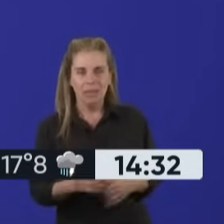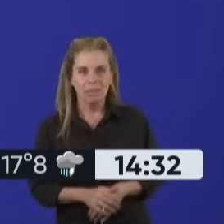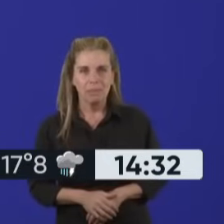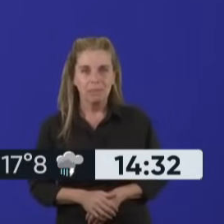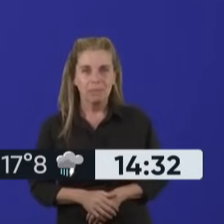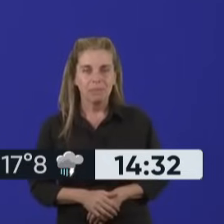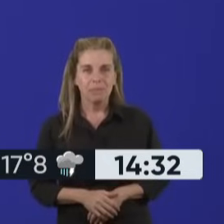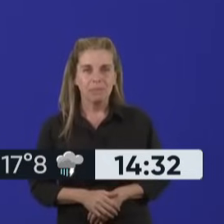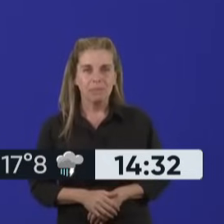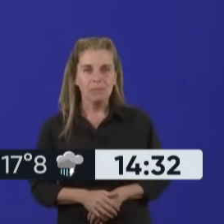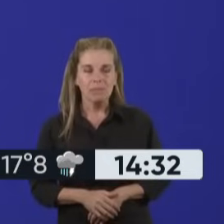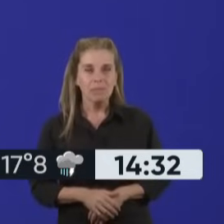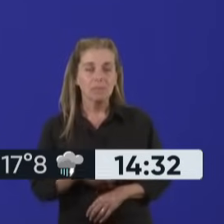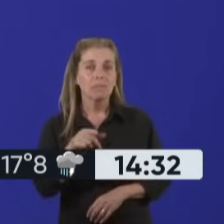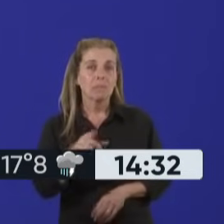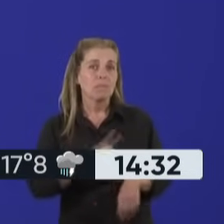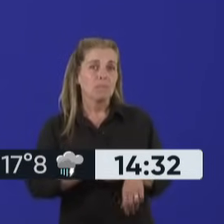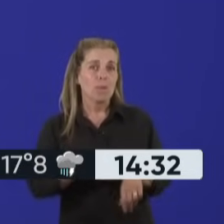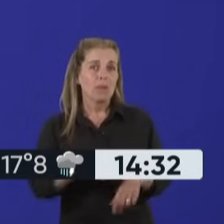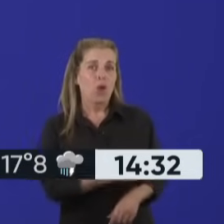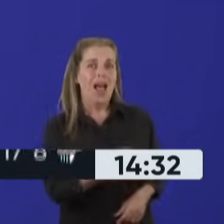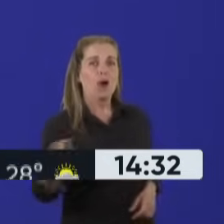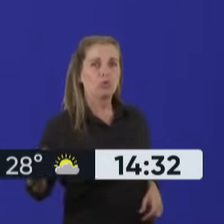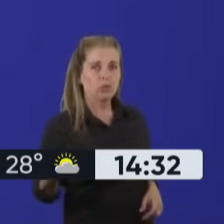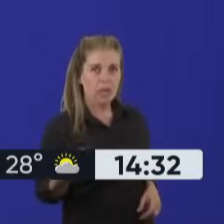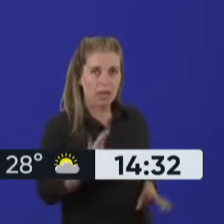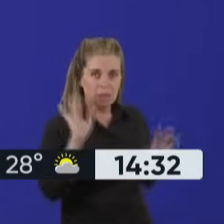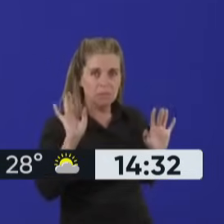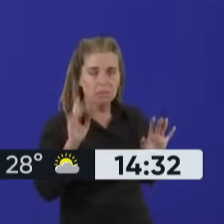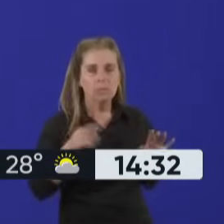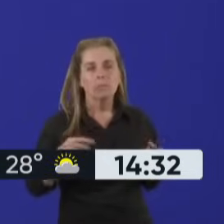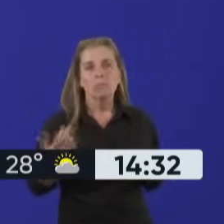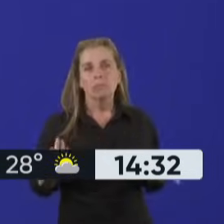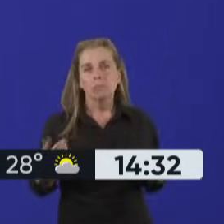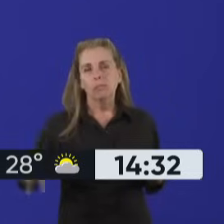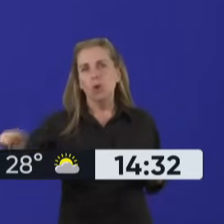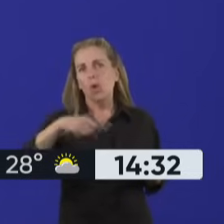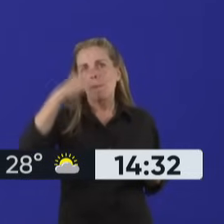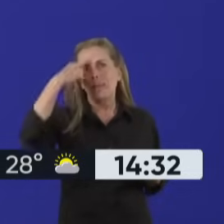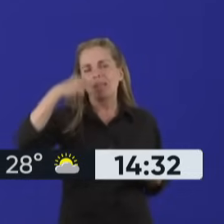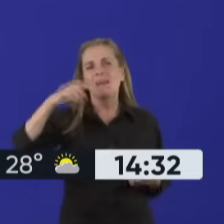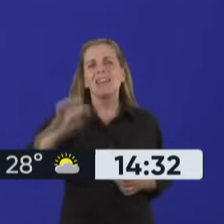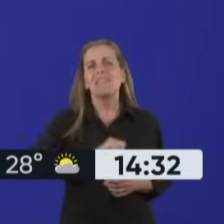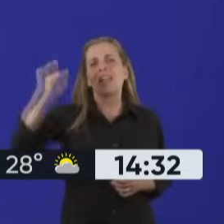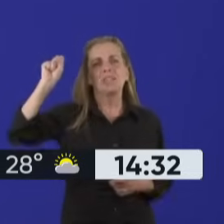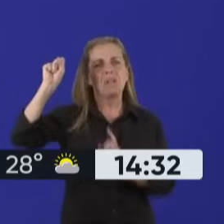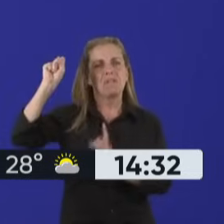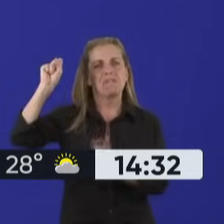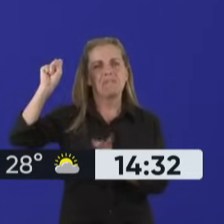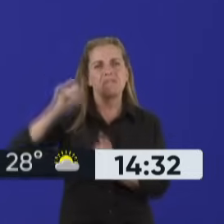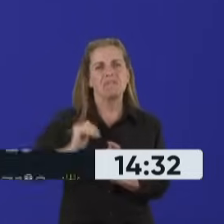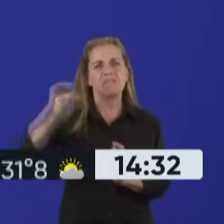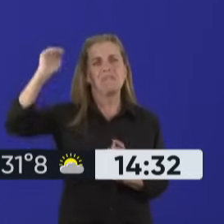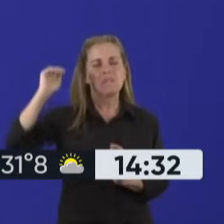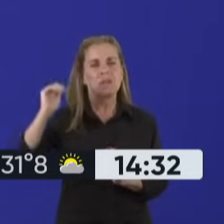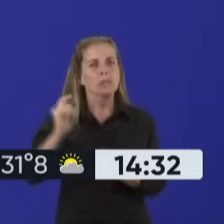Pero frente a ese ajuste, consideraban que la inflación no iba a bajar y que no podía